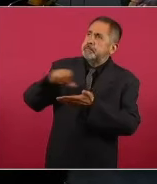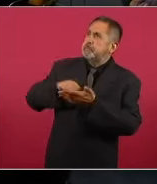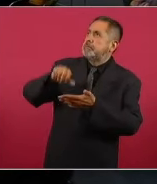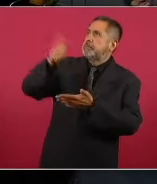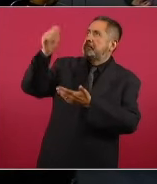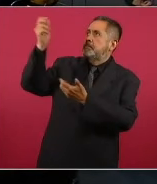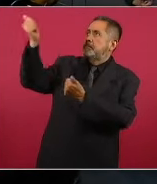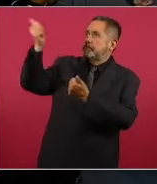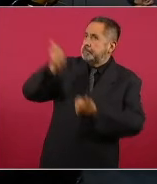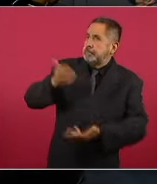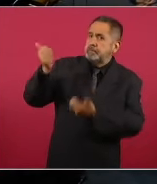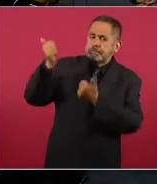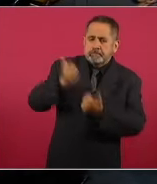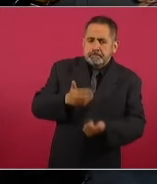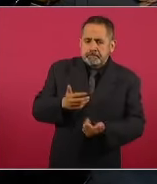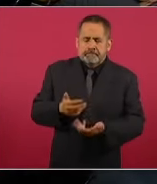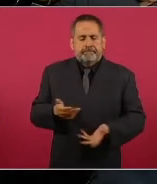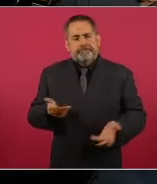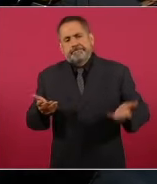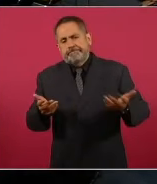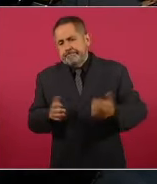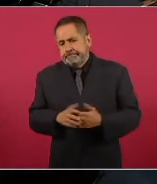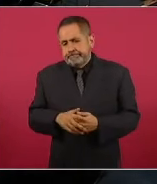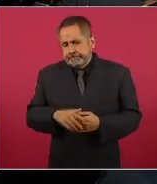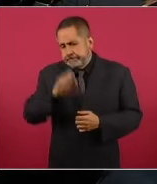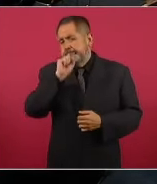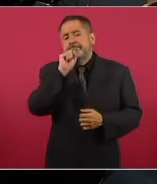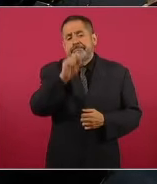mismo sucedió en el sector energético.